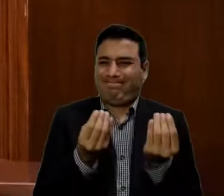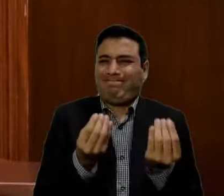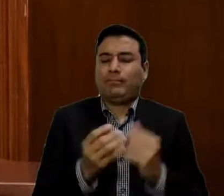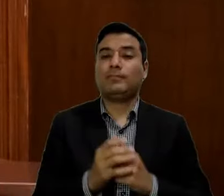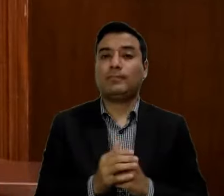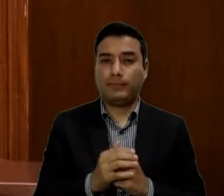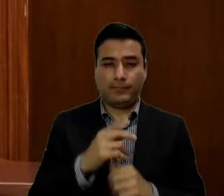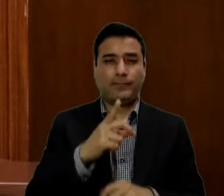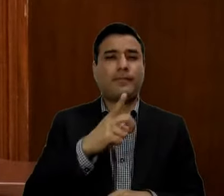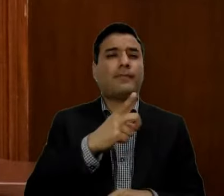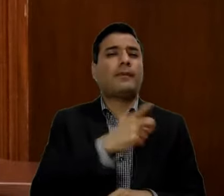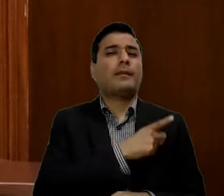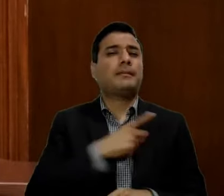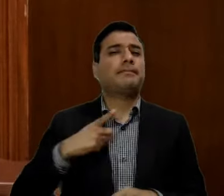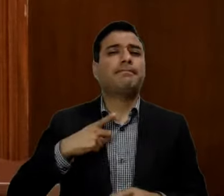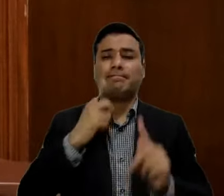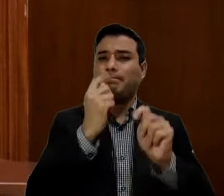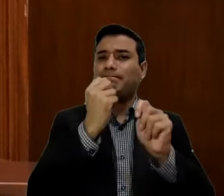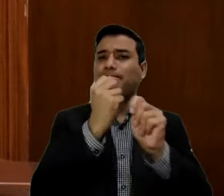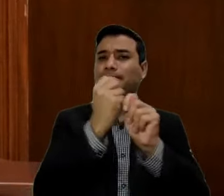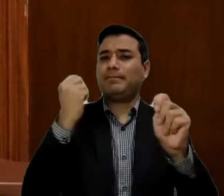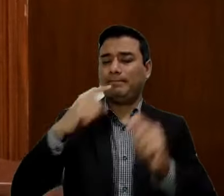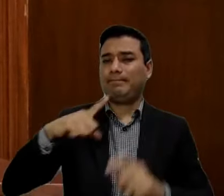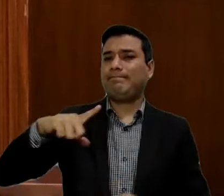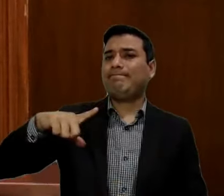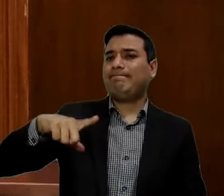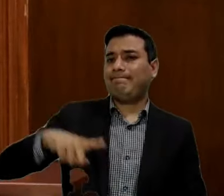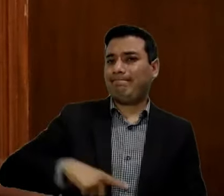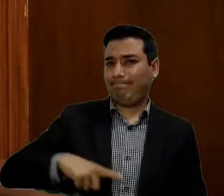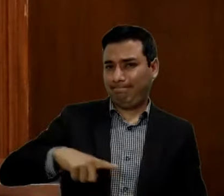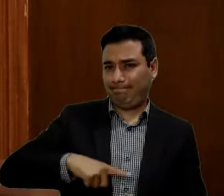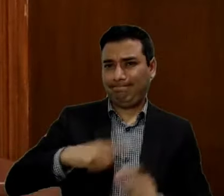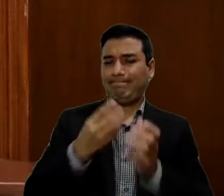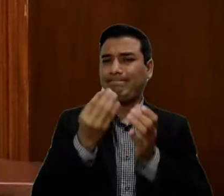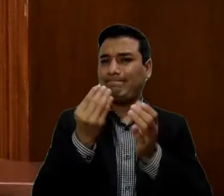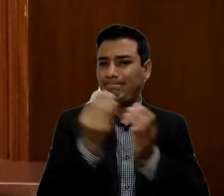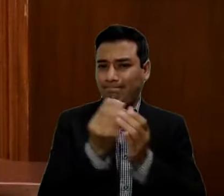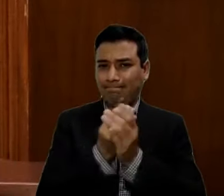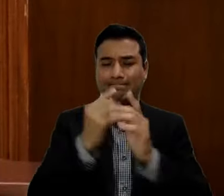el mayor tipo de transporte público en todas sus modalidades.